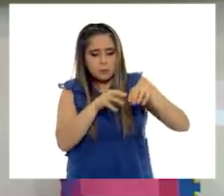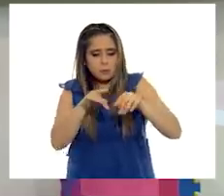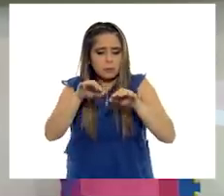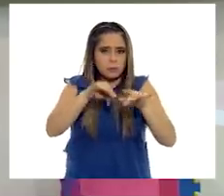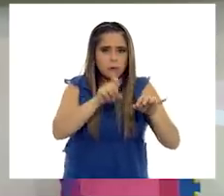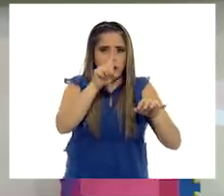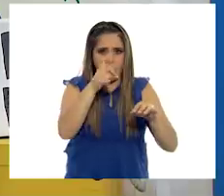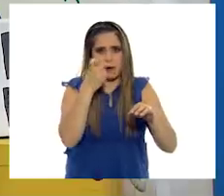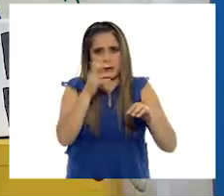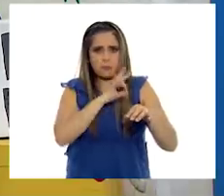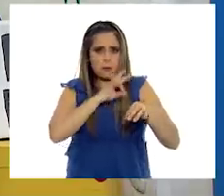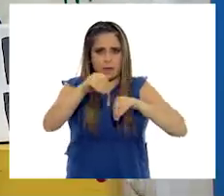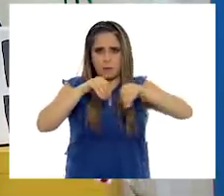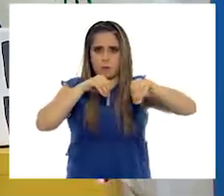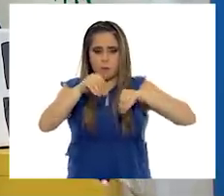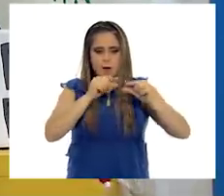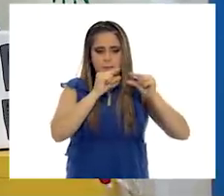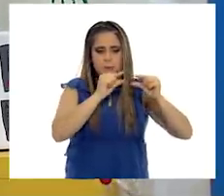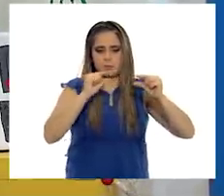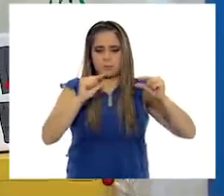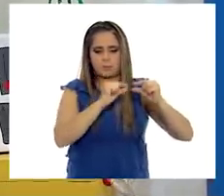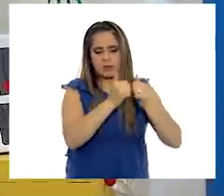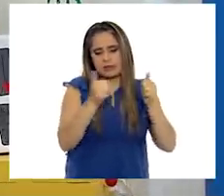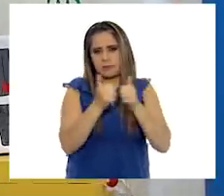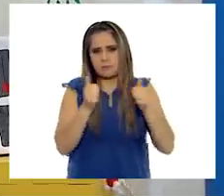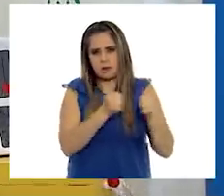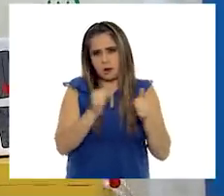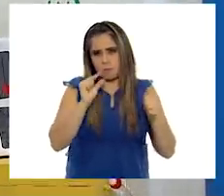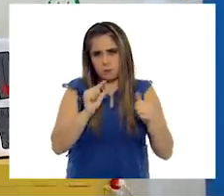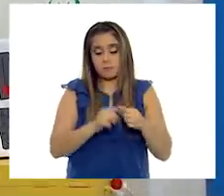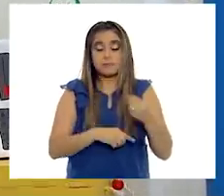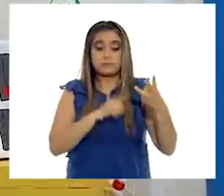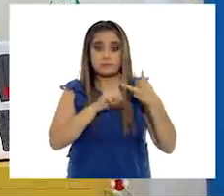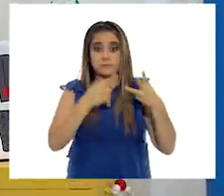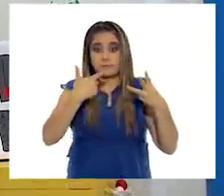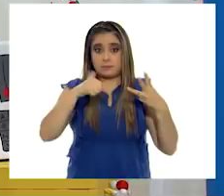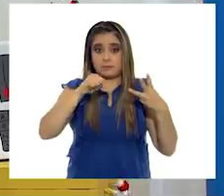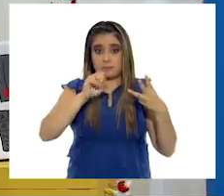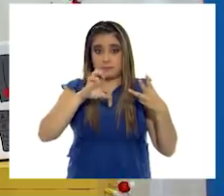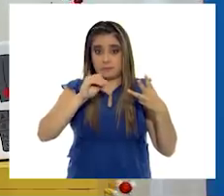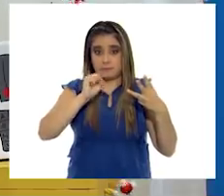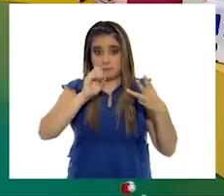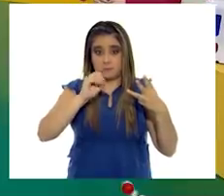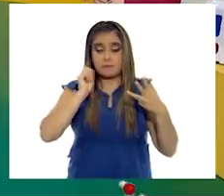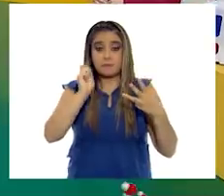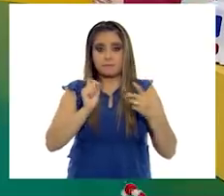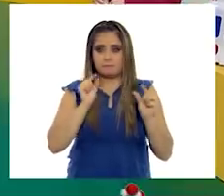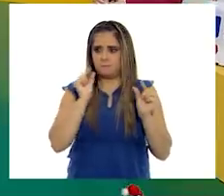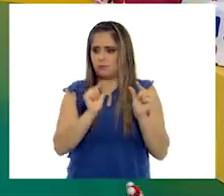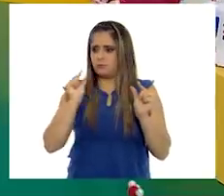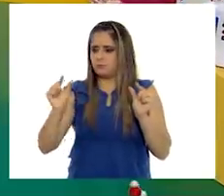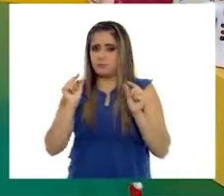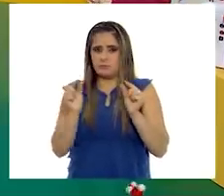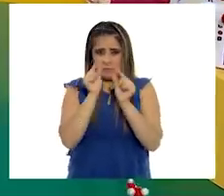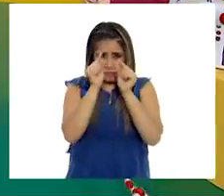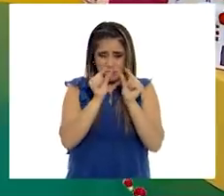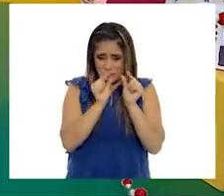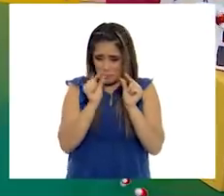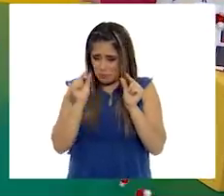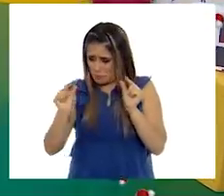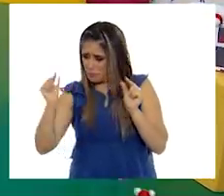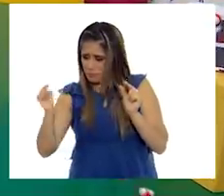los gaseosos, no, pues están bien lejos, ni siquiera se ven las partículas. Pero esto permite que los gases se expandan y